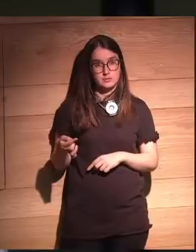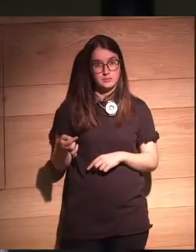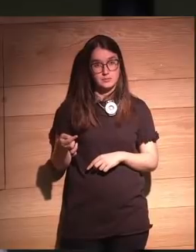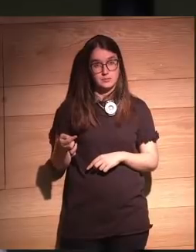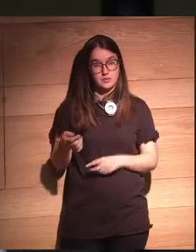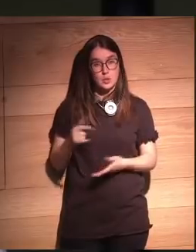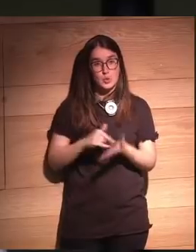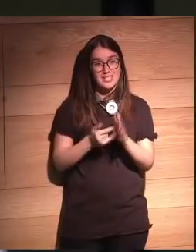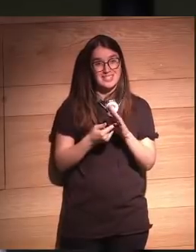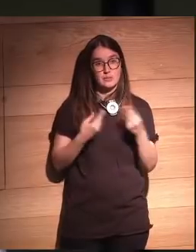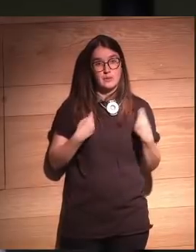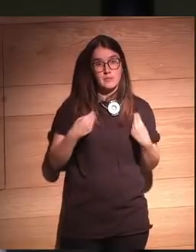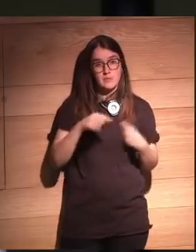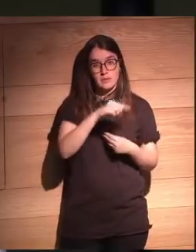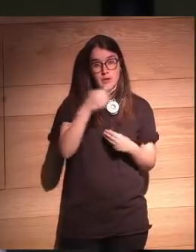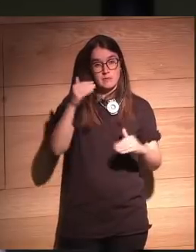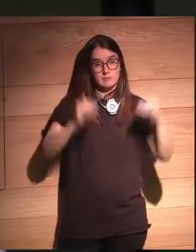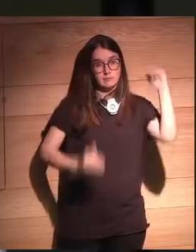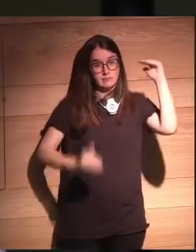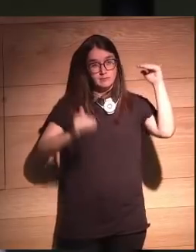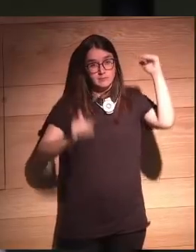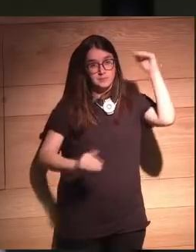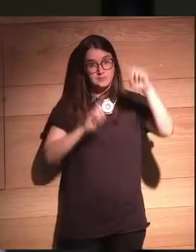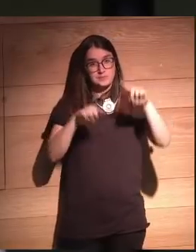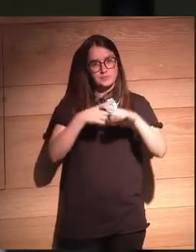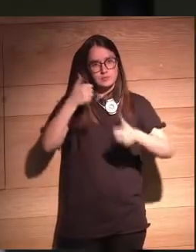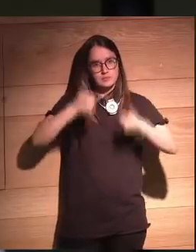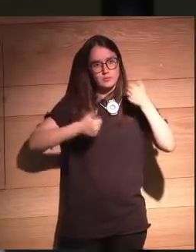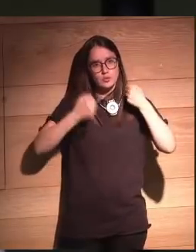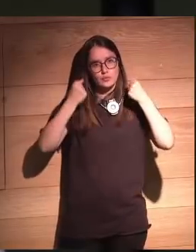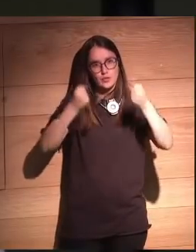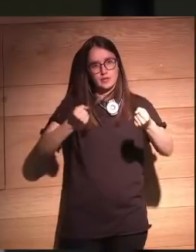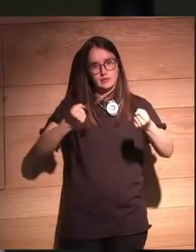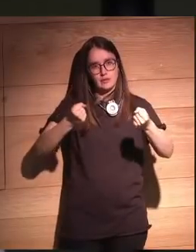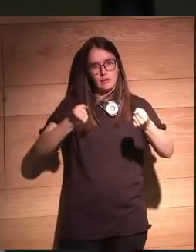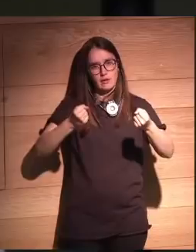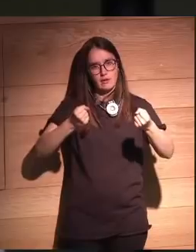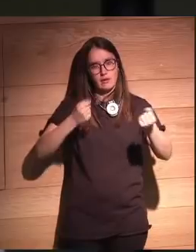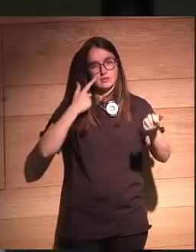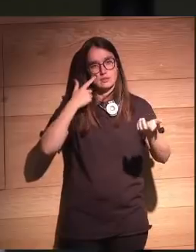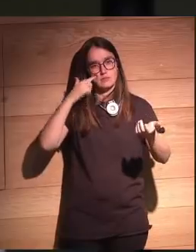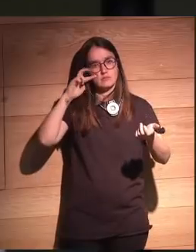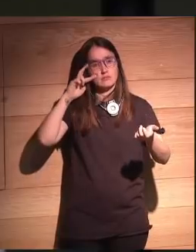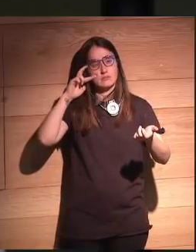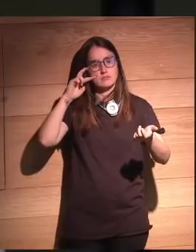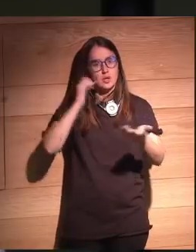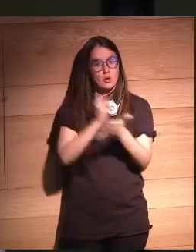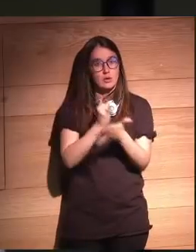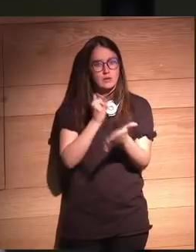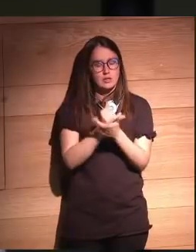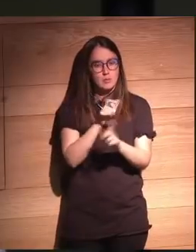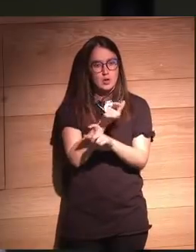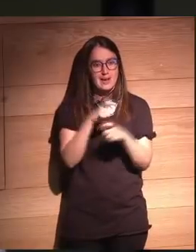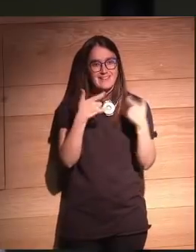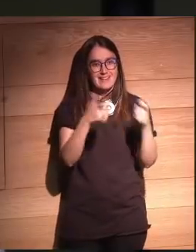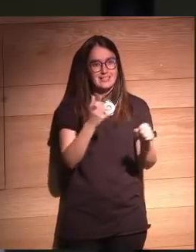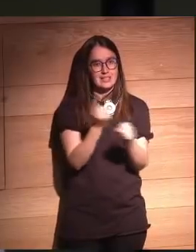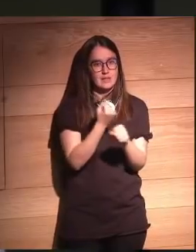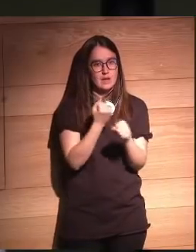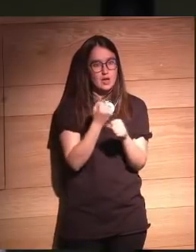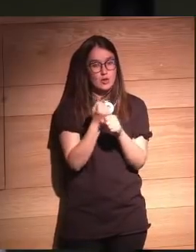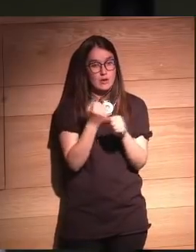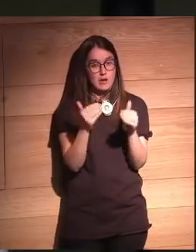de un sistema de vivienda desigual y muy competitivo que está siendo experimentado por la clase trabajadora y los hogares